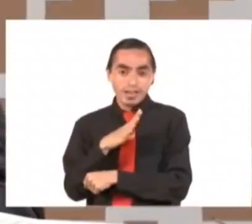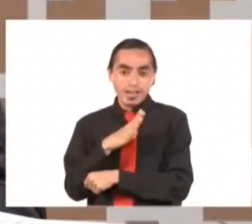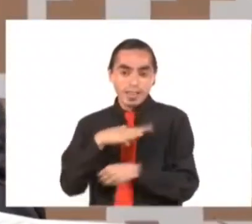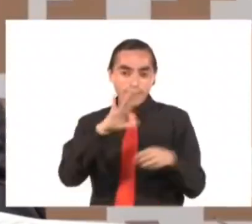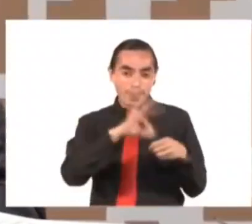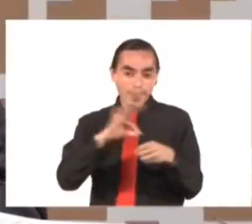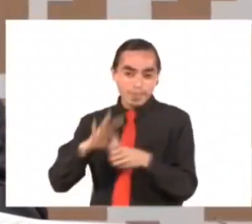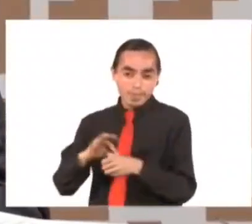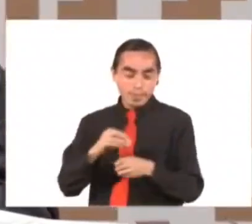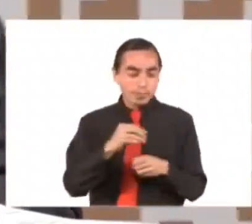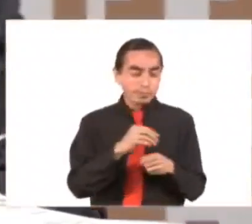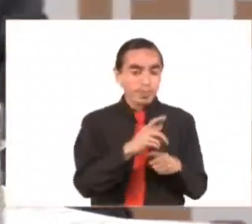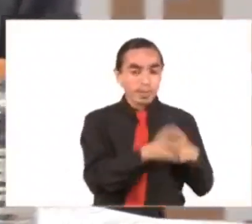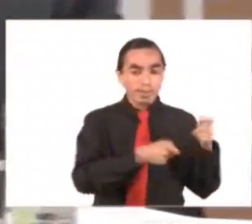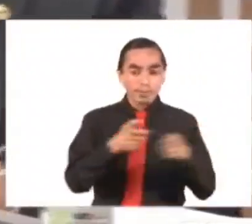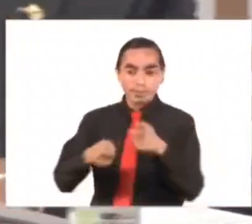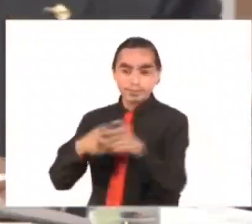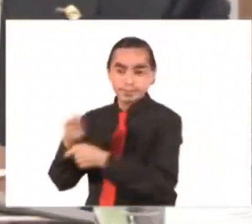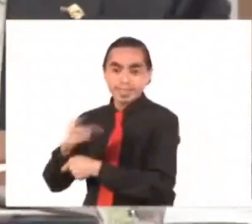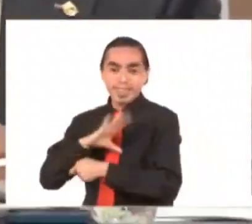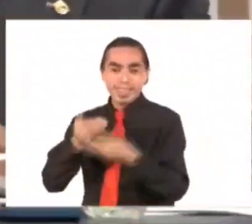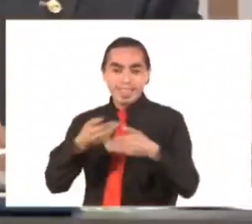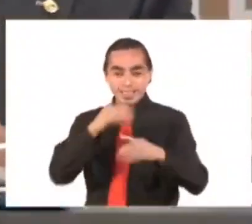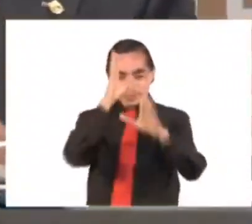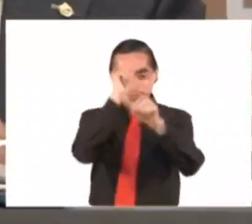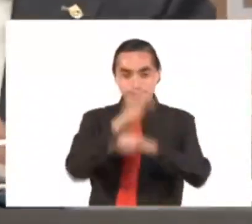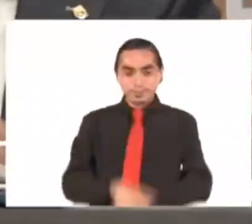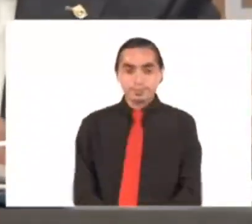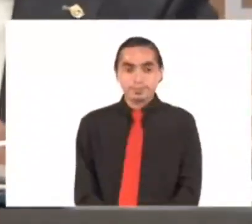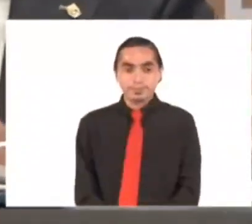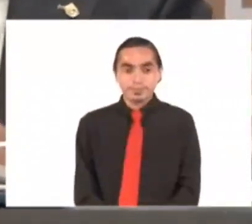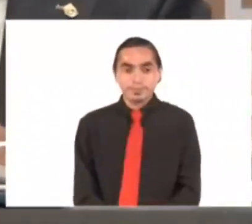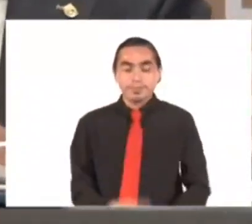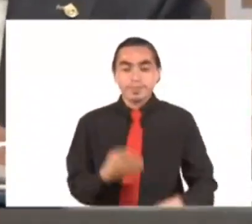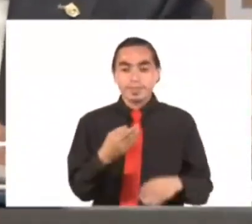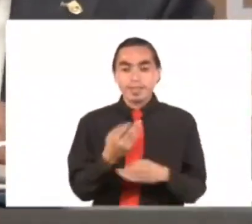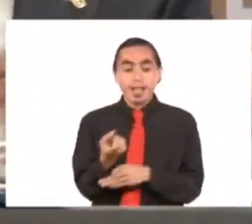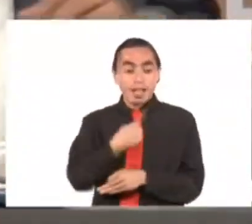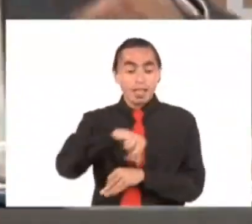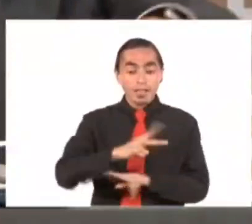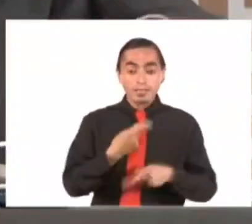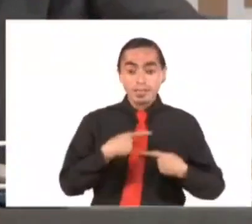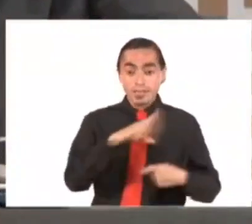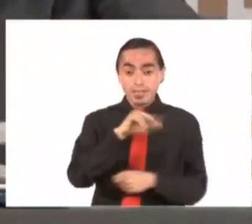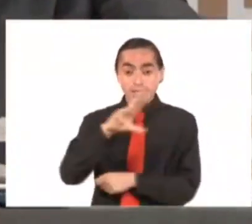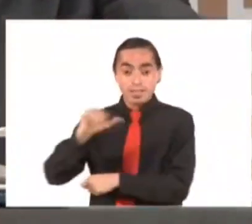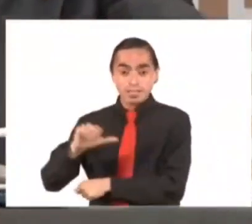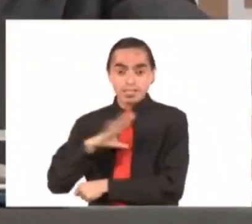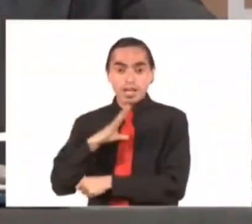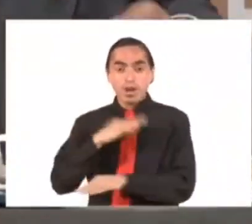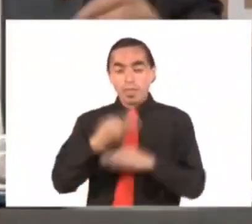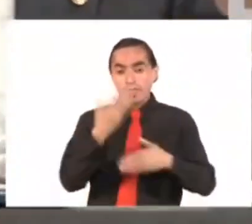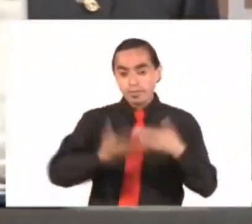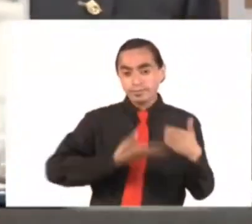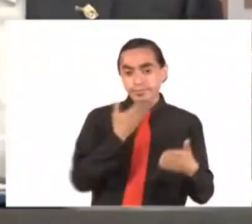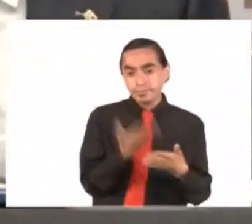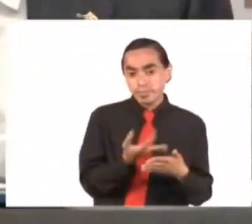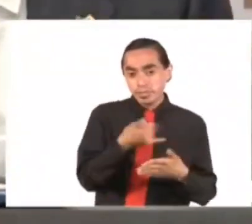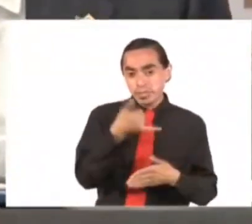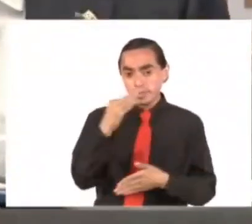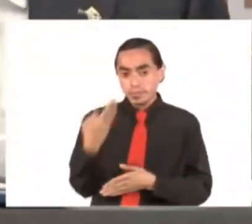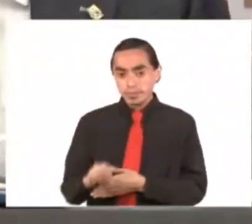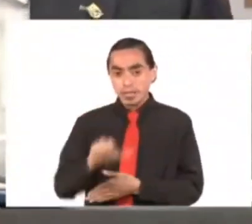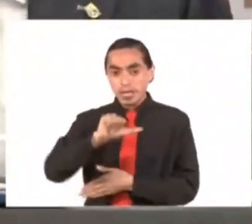del acuerdo en comento. Integrantes de la Asamblea del CESA, se somete a su consideración y aprobación el